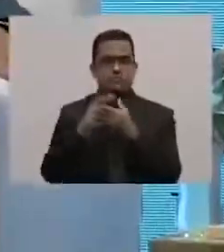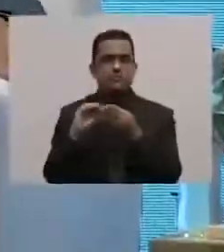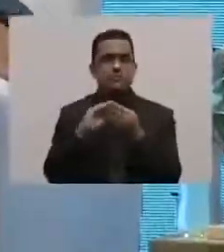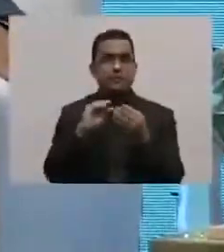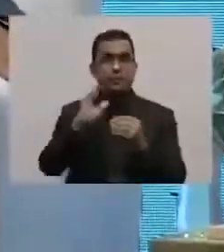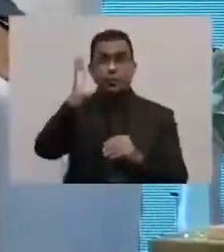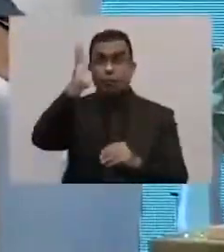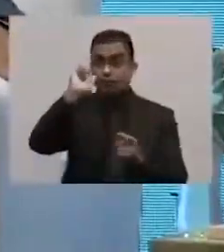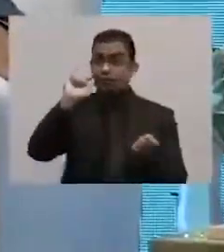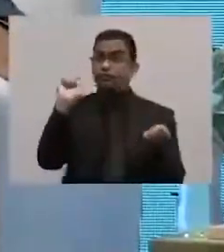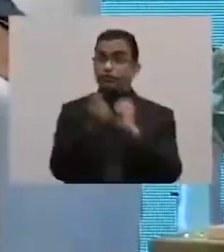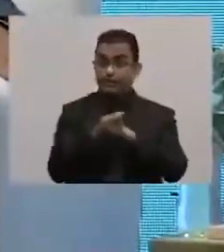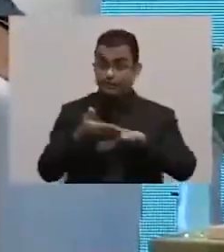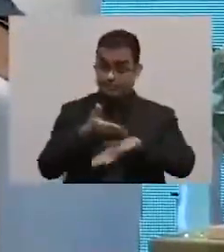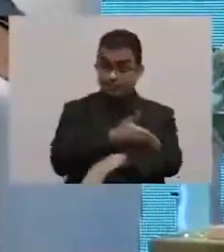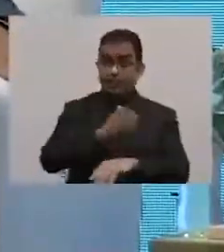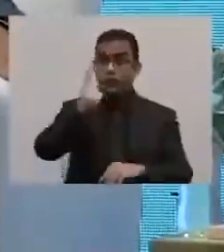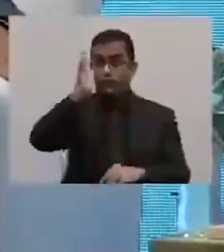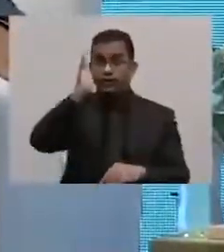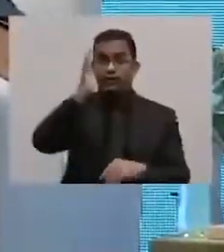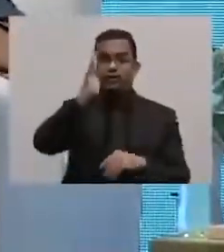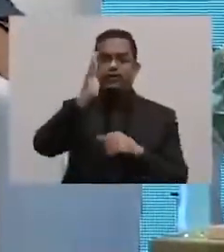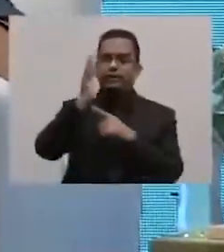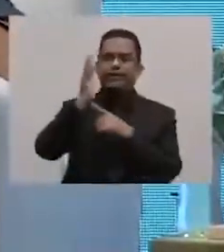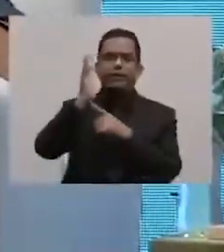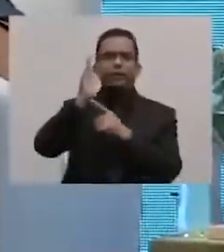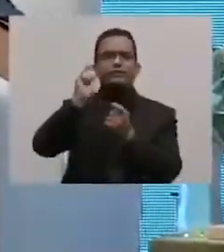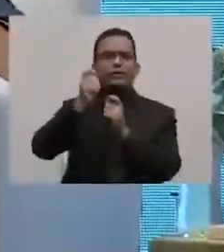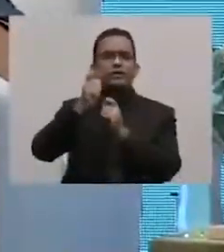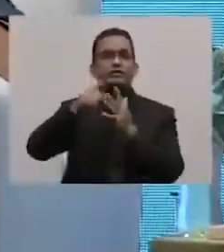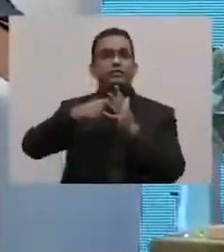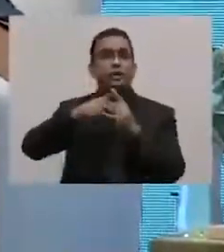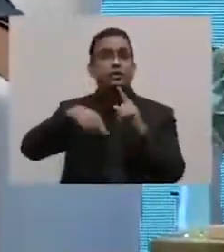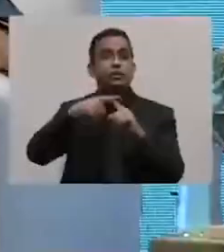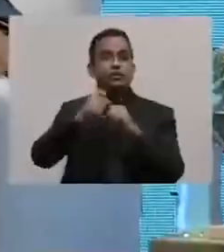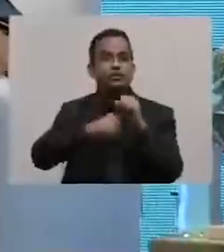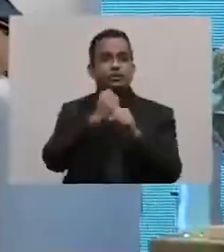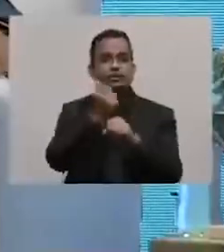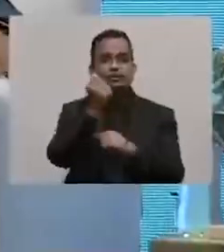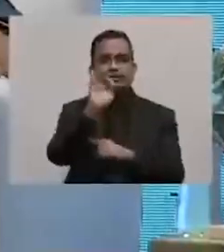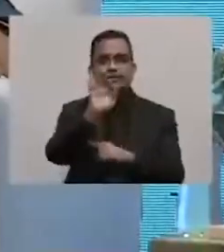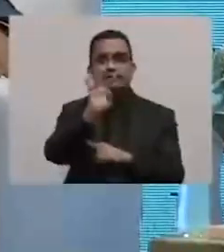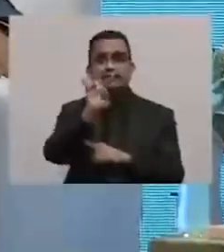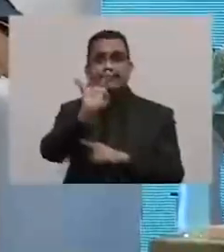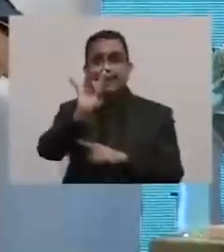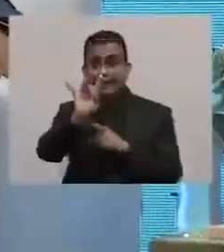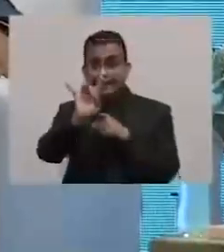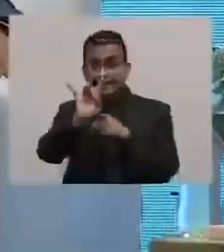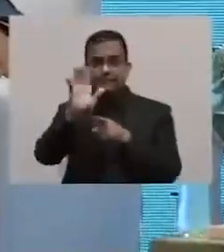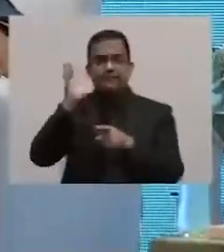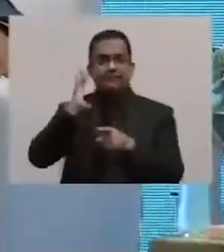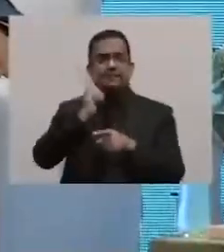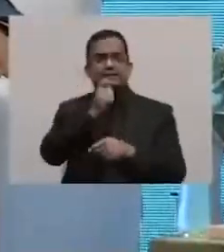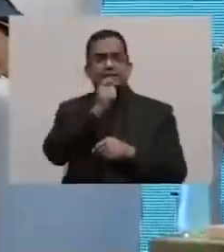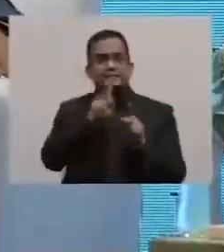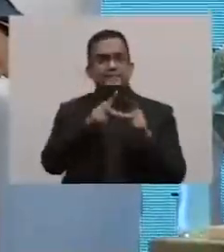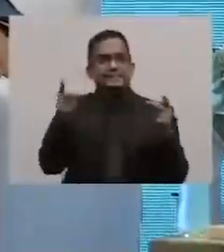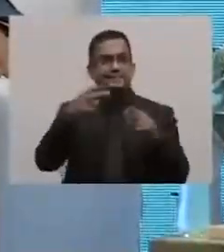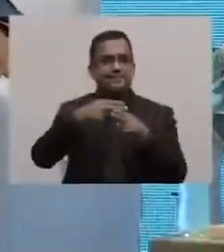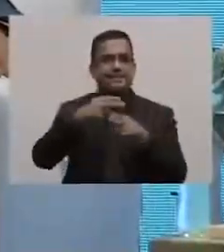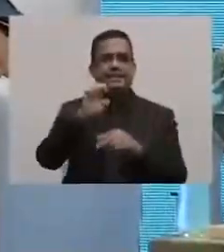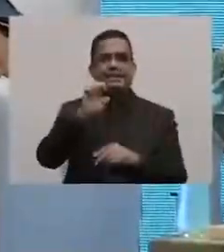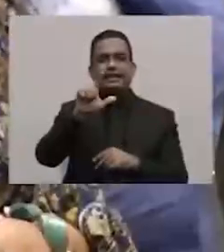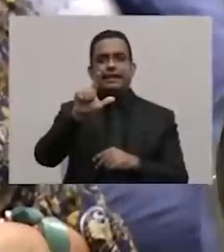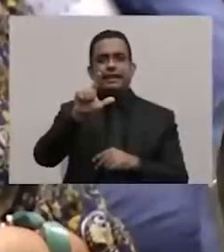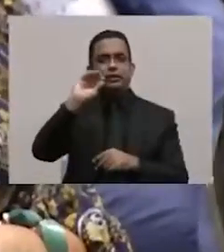esa expresión surgió justamente en el 1978, estando nosotros en el periódico El Sol. Y a mí